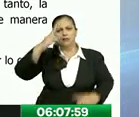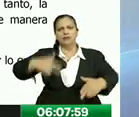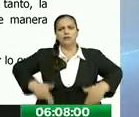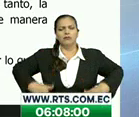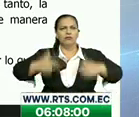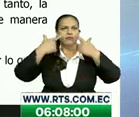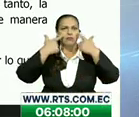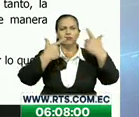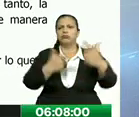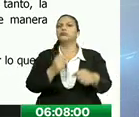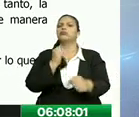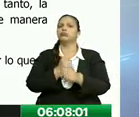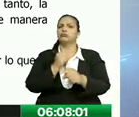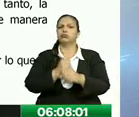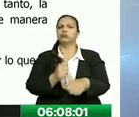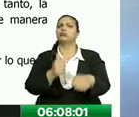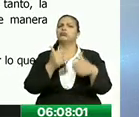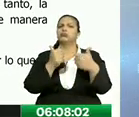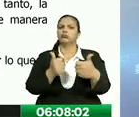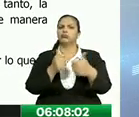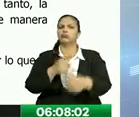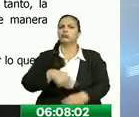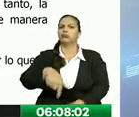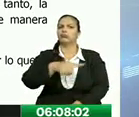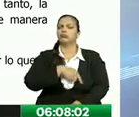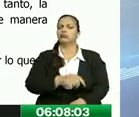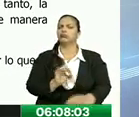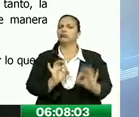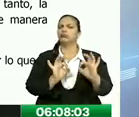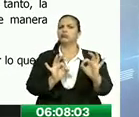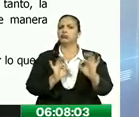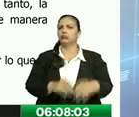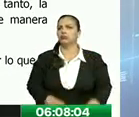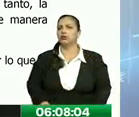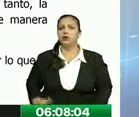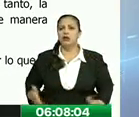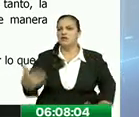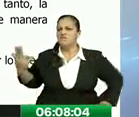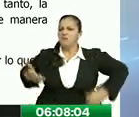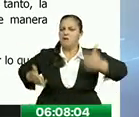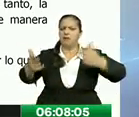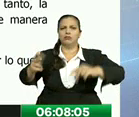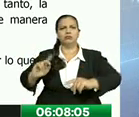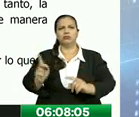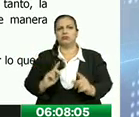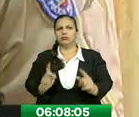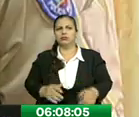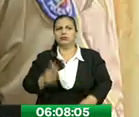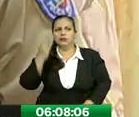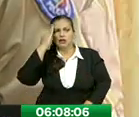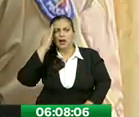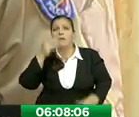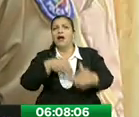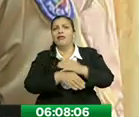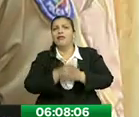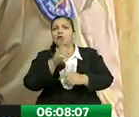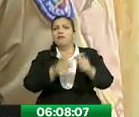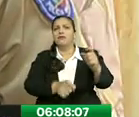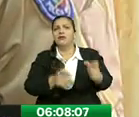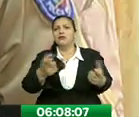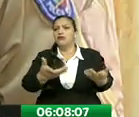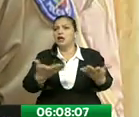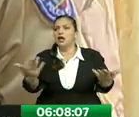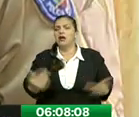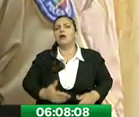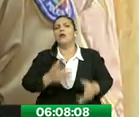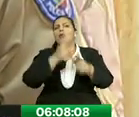para salvaguardar la integridad de sus clientes y colaboradores, y que además están colaborando con las autoridades. Estamos, se ha dispuesto